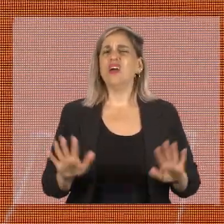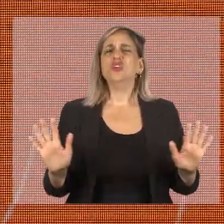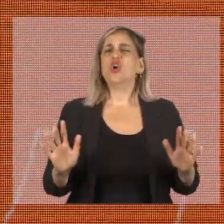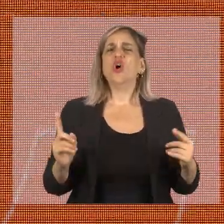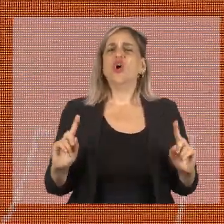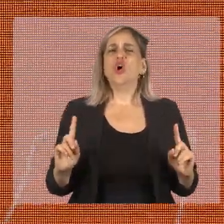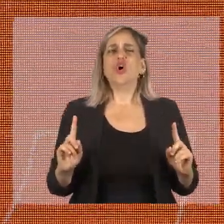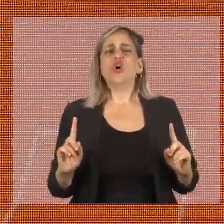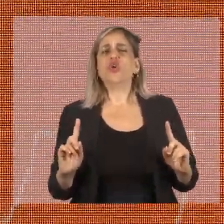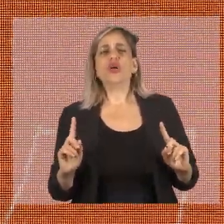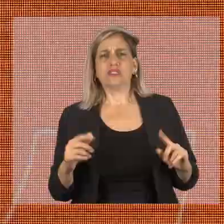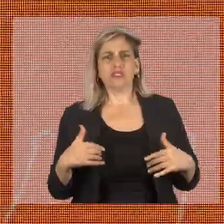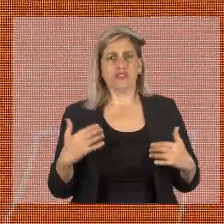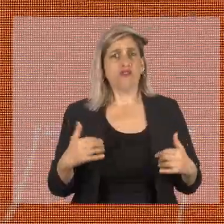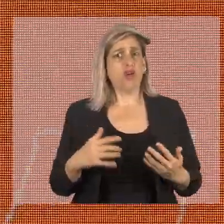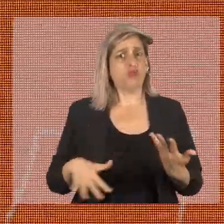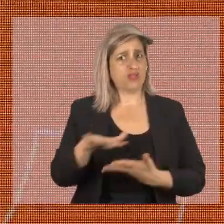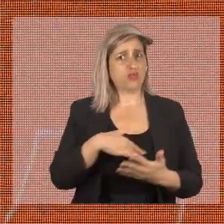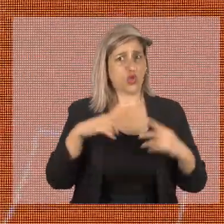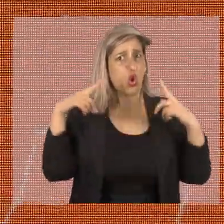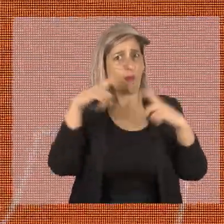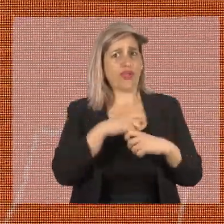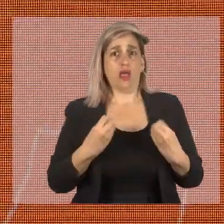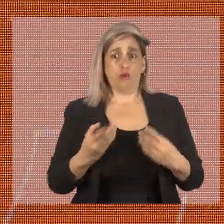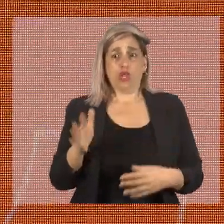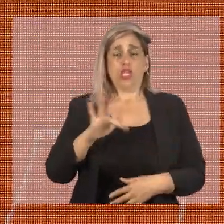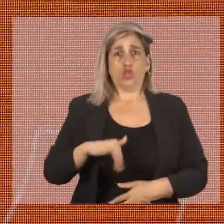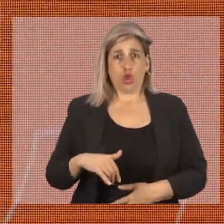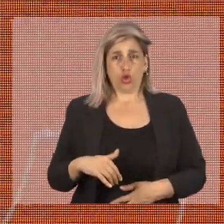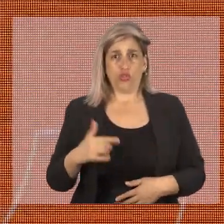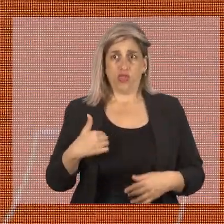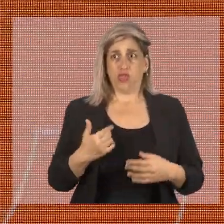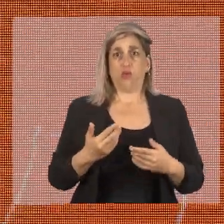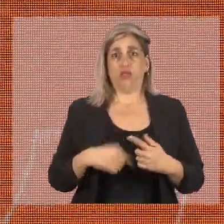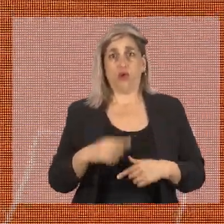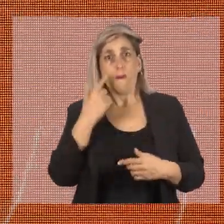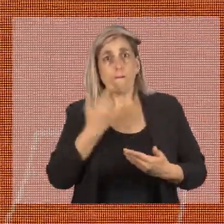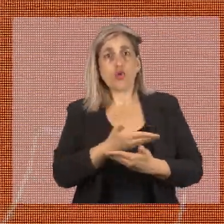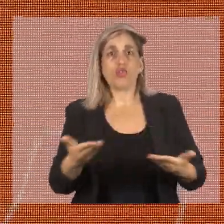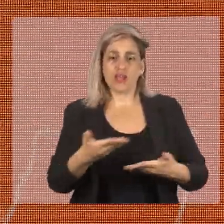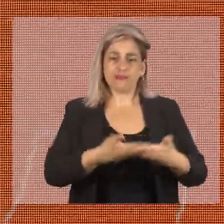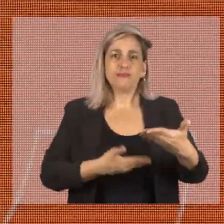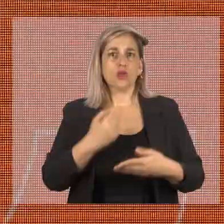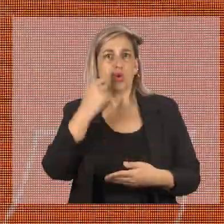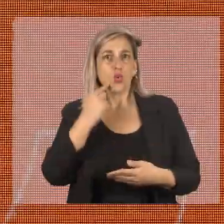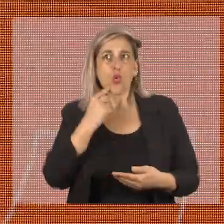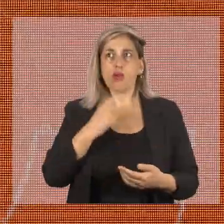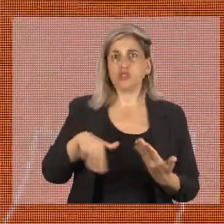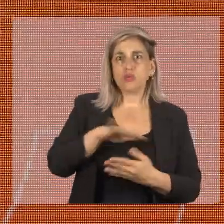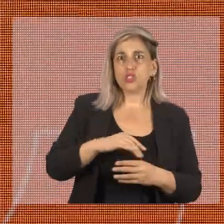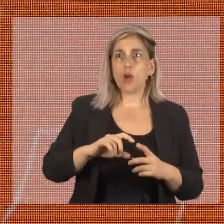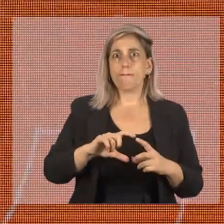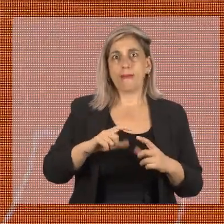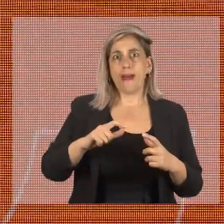Yo obviamente no le saco dramatismo, entre otras cosas porque todos los días cuando recibíamos los números de casos,